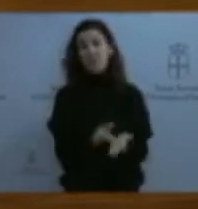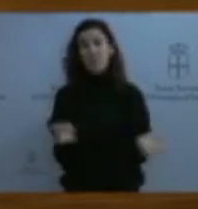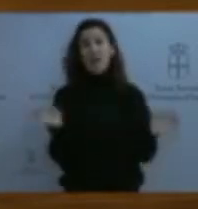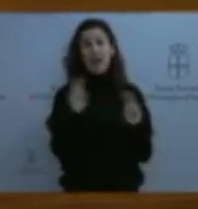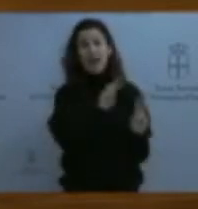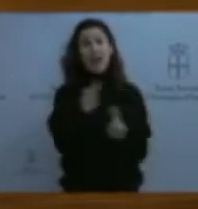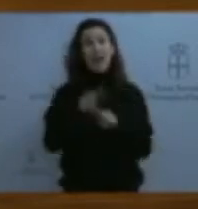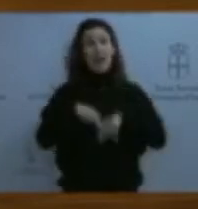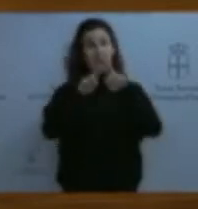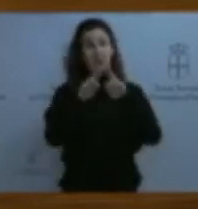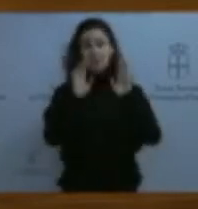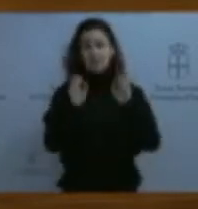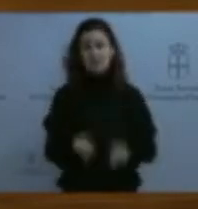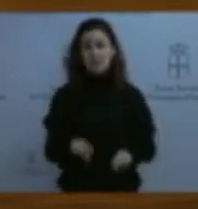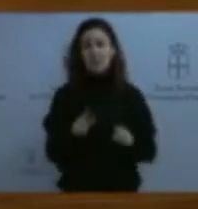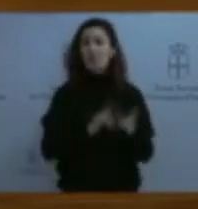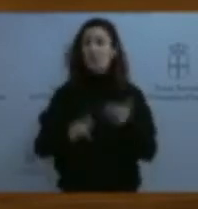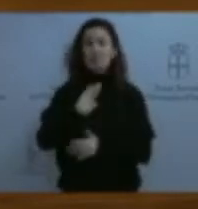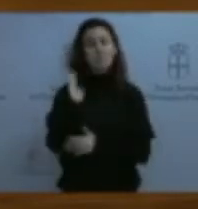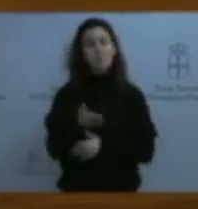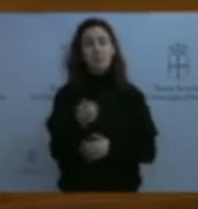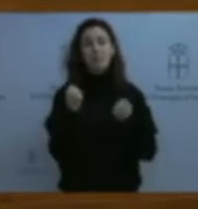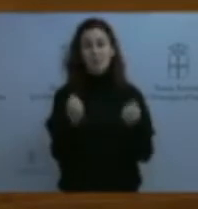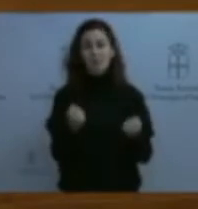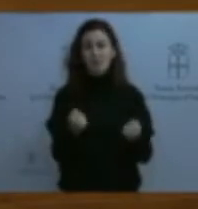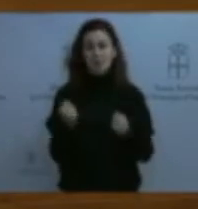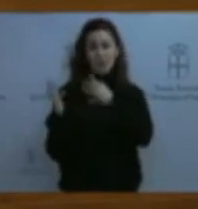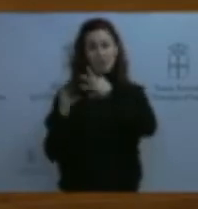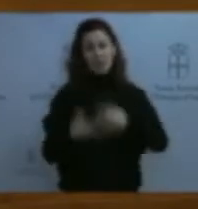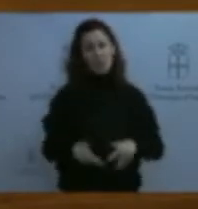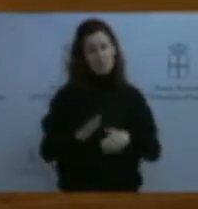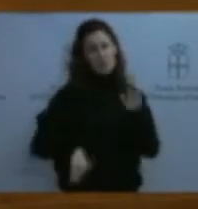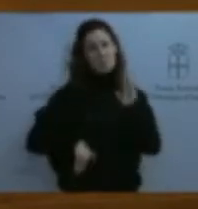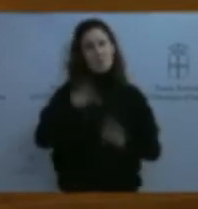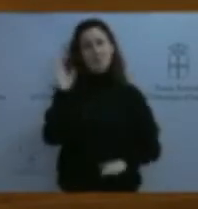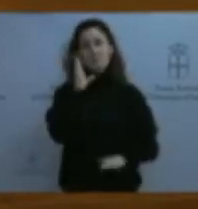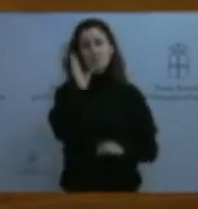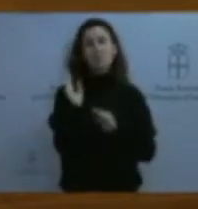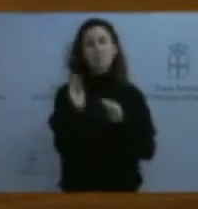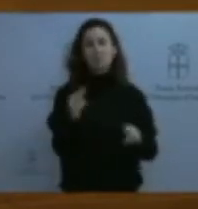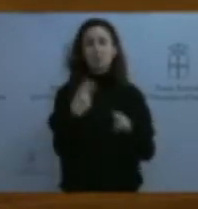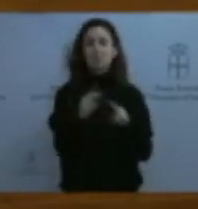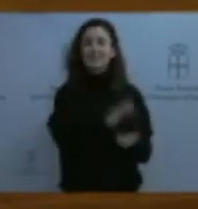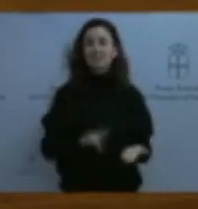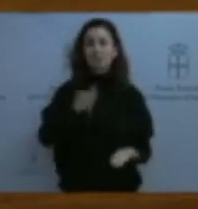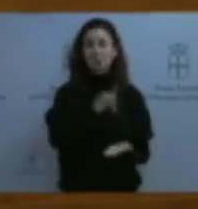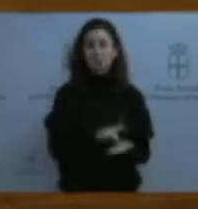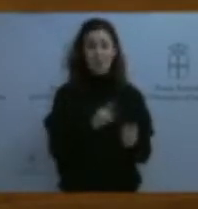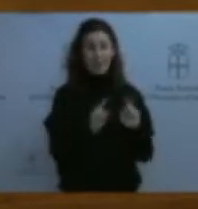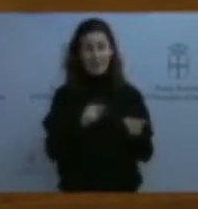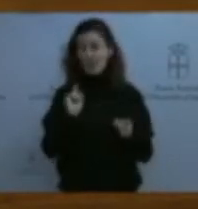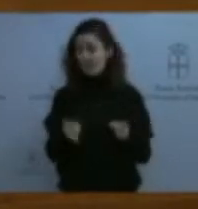hizo mucho daño y más de lo que se computa, porque las políticas que se llevaron a cabo por parte de unos y de